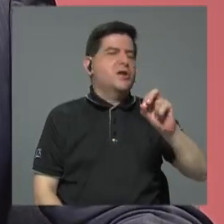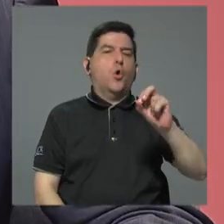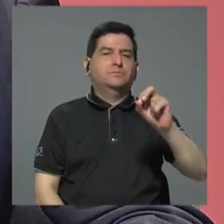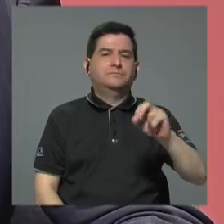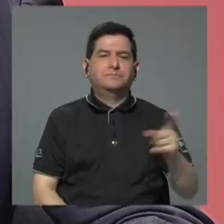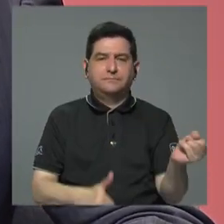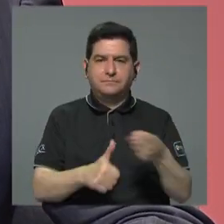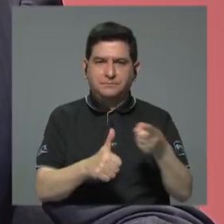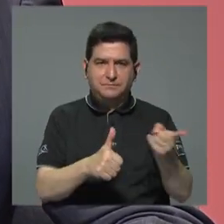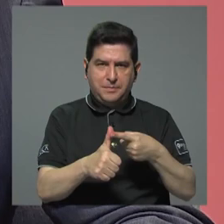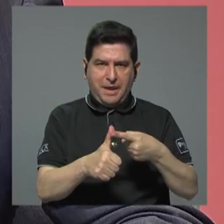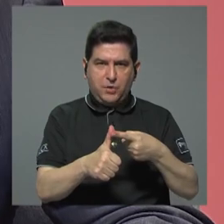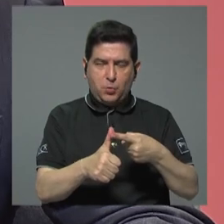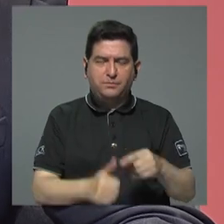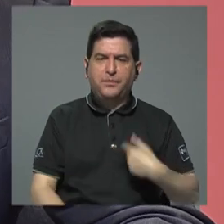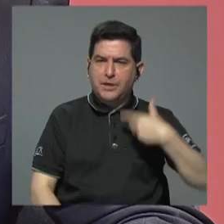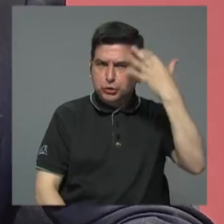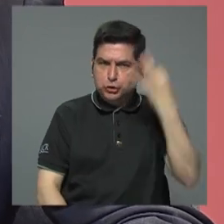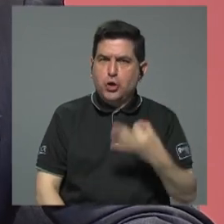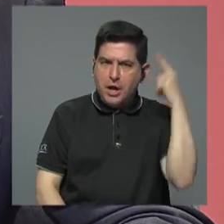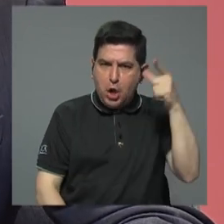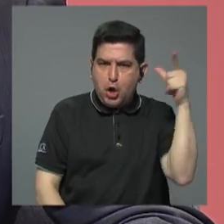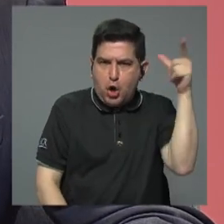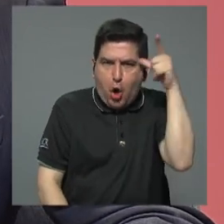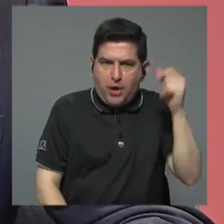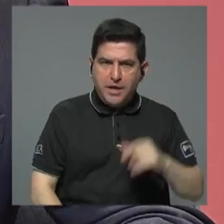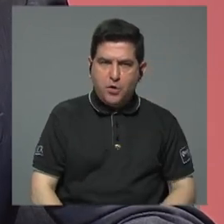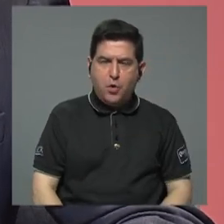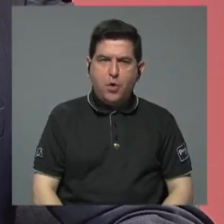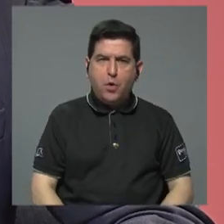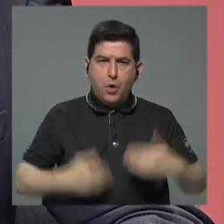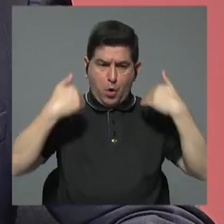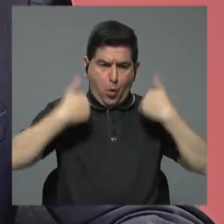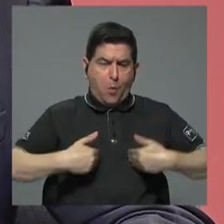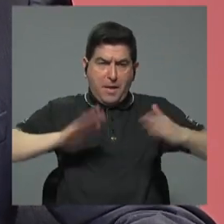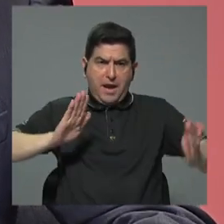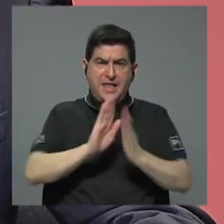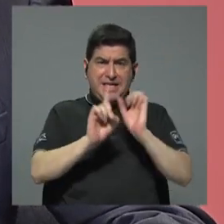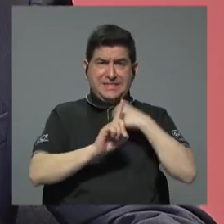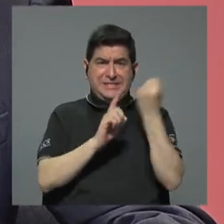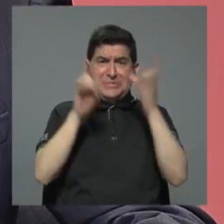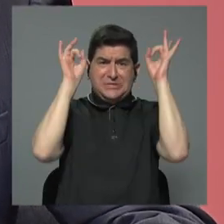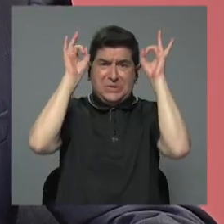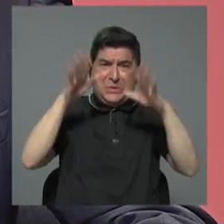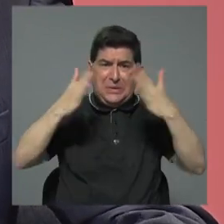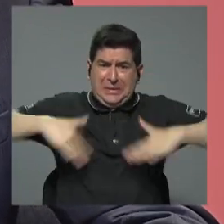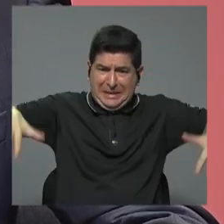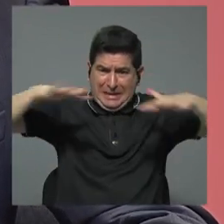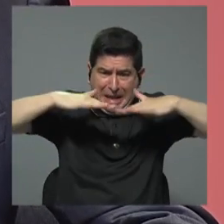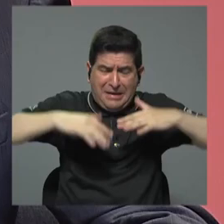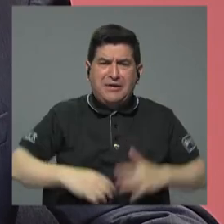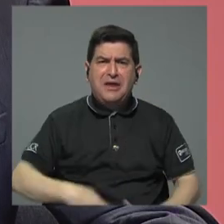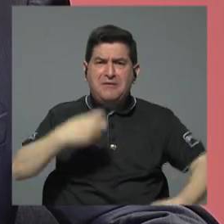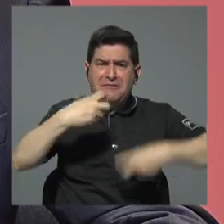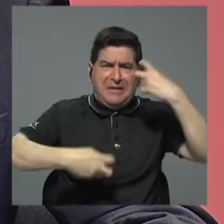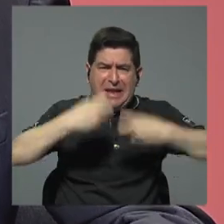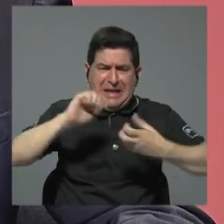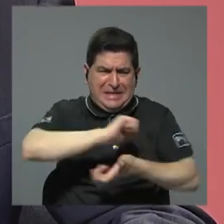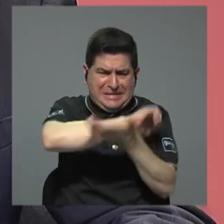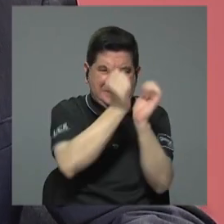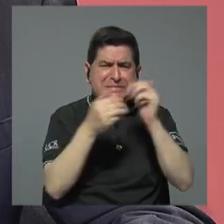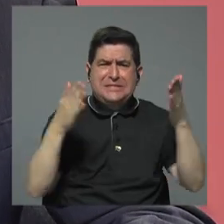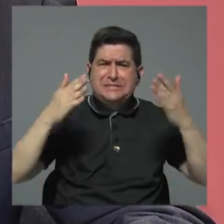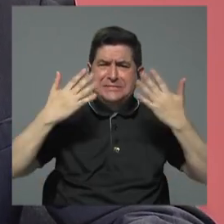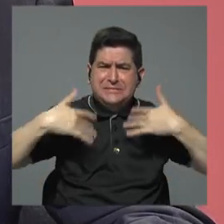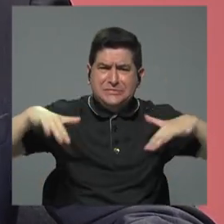lugar, y creo que es obvio, porque la humanidad se enfrenta ante una tragedia ambiental, que es la crisis del cambio climático